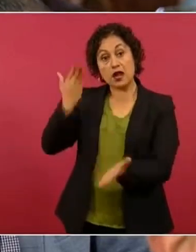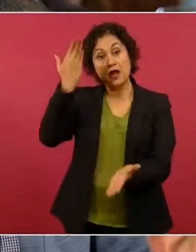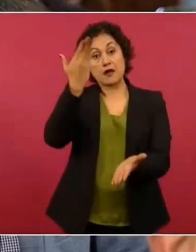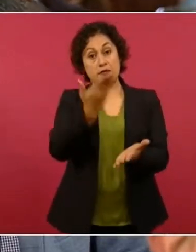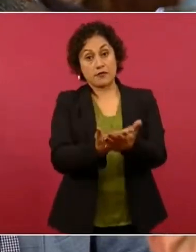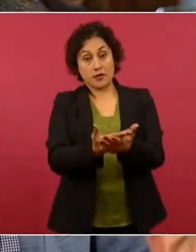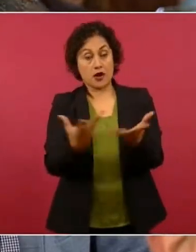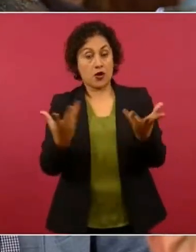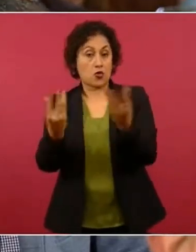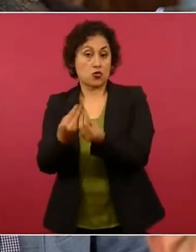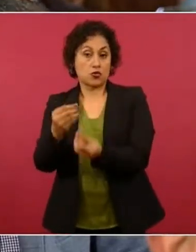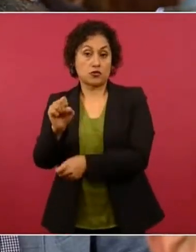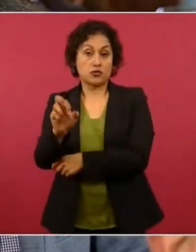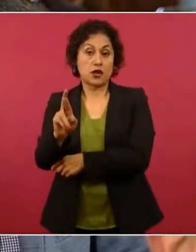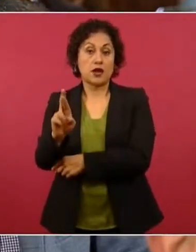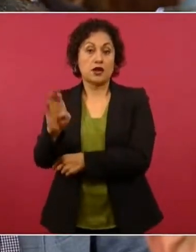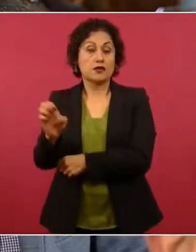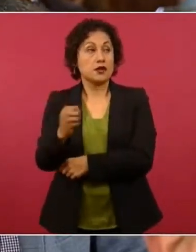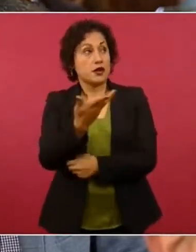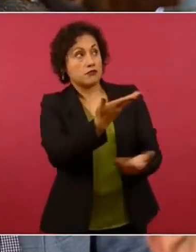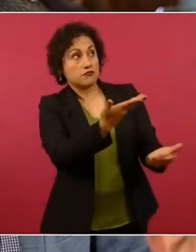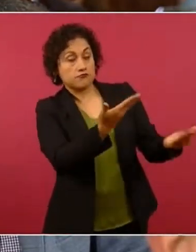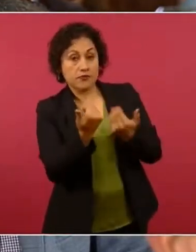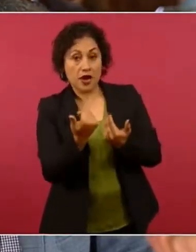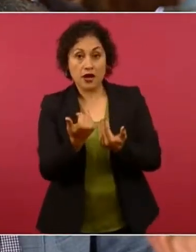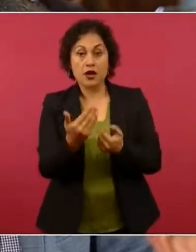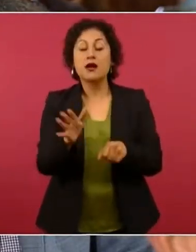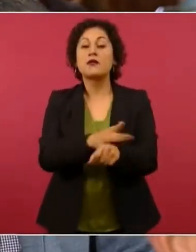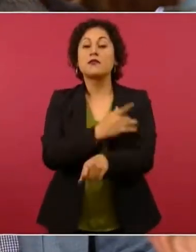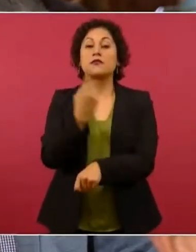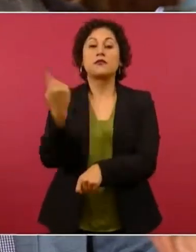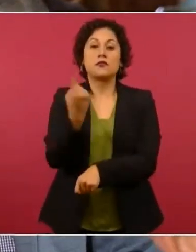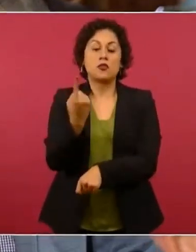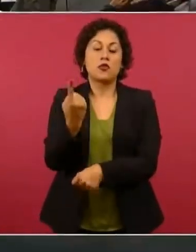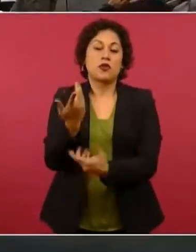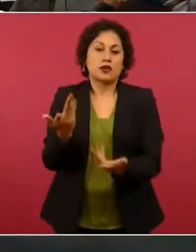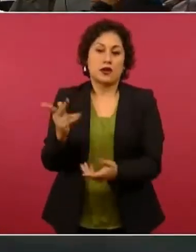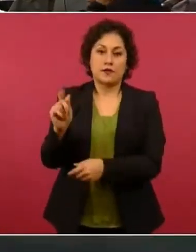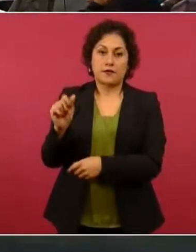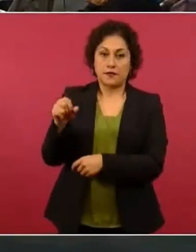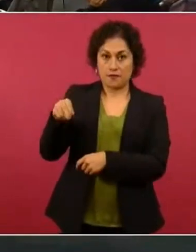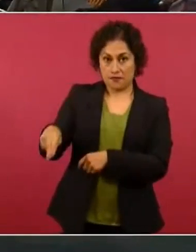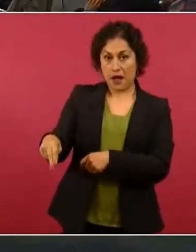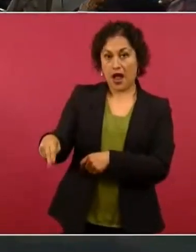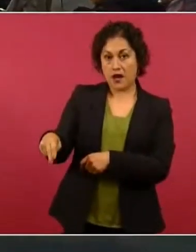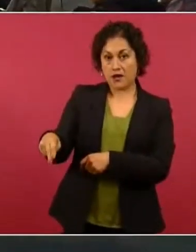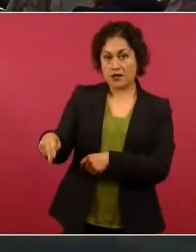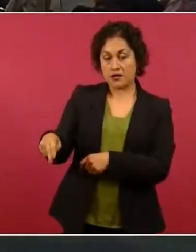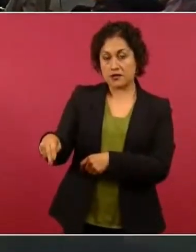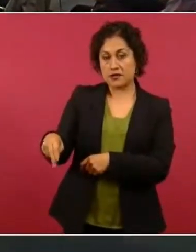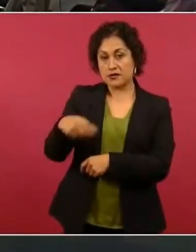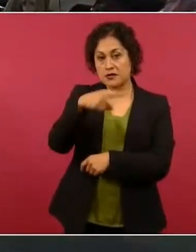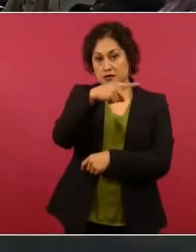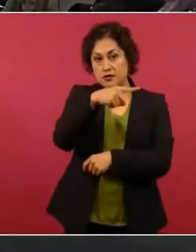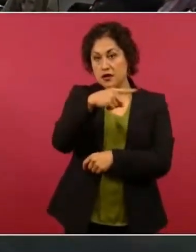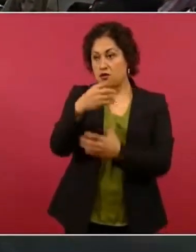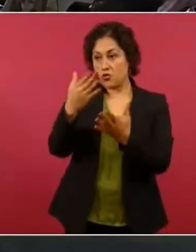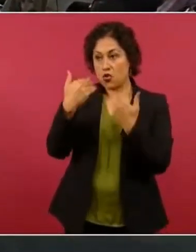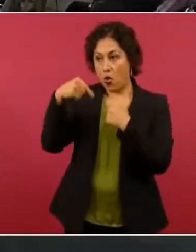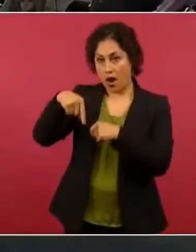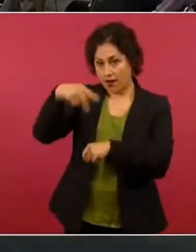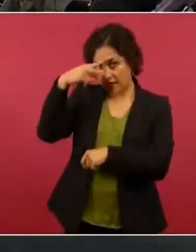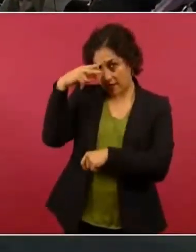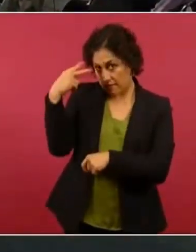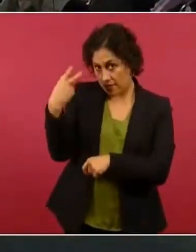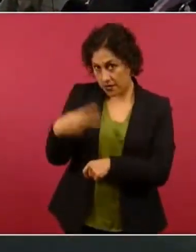de relaciones exteriores porque pues este el policía del panismo no se encuentra en territorio mexicano Pues sí